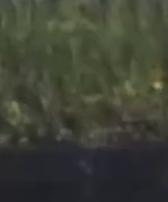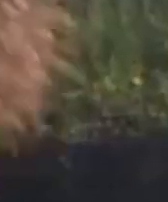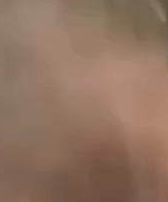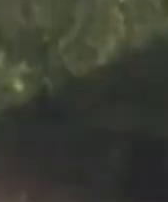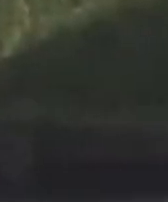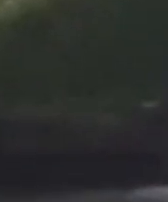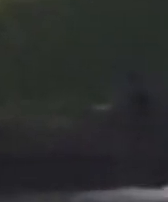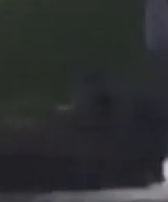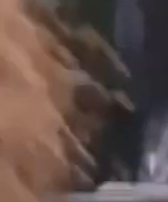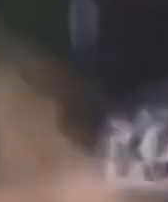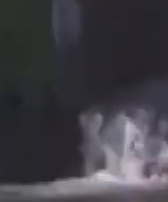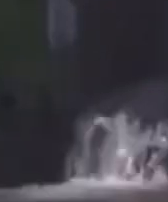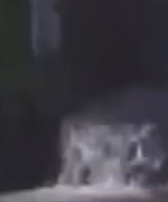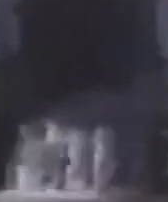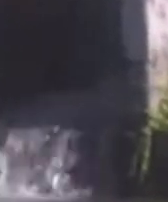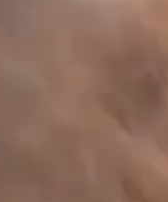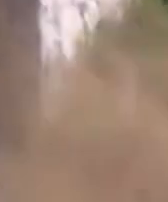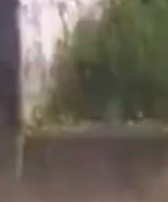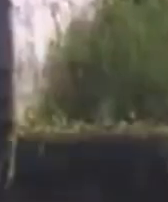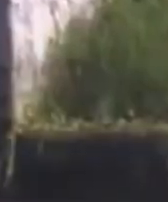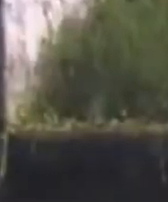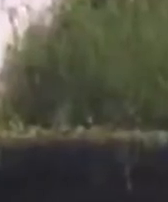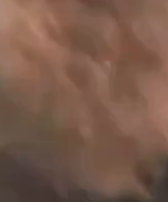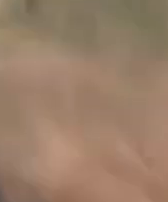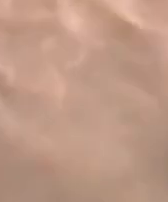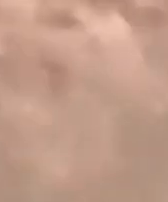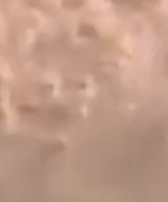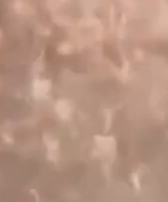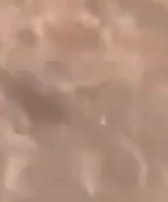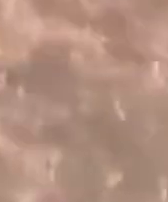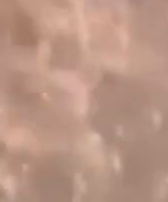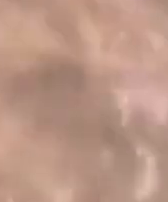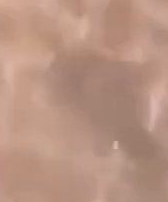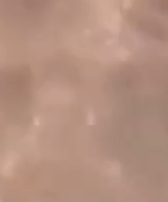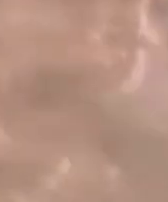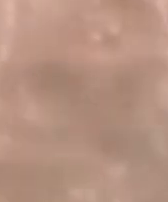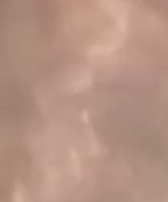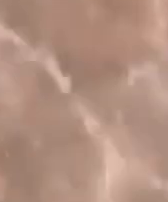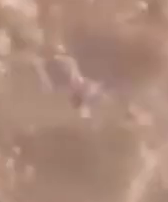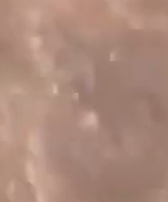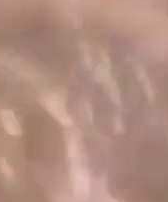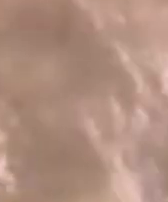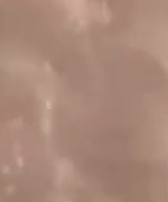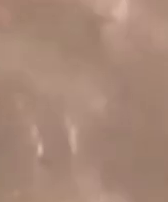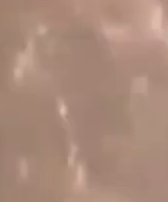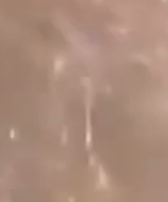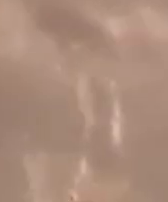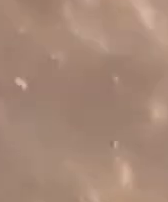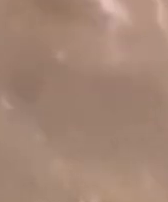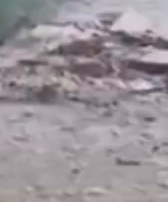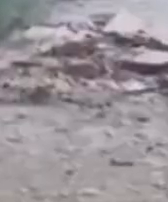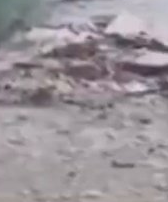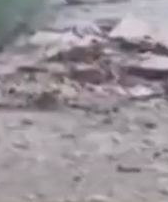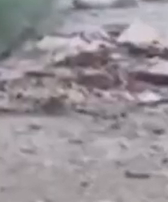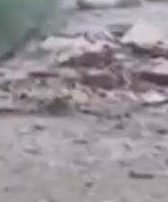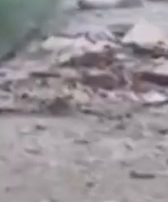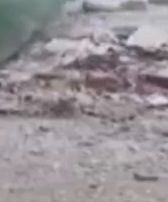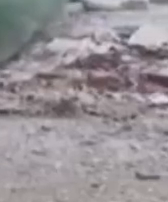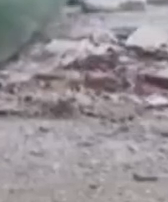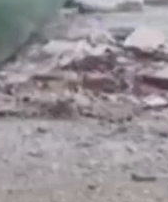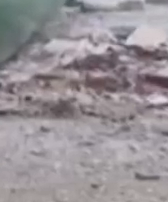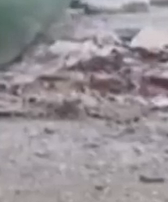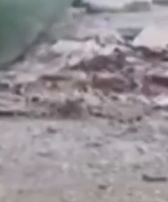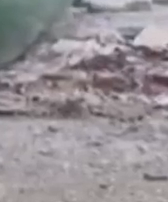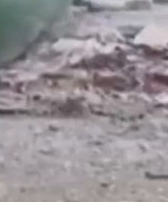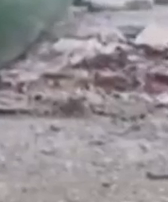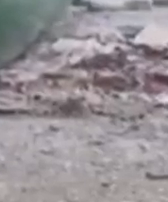los esfuerzos en la producción, la ciencia y la innovación salen al agua las 24 horas del día y entrar a tierra